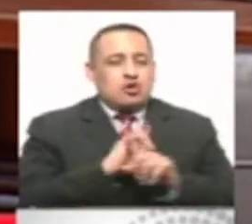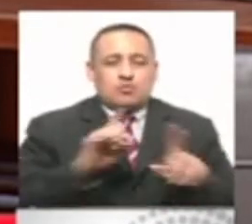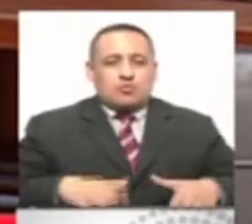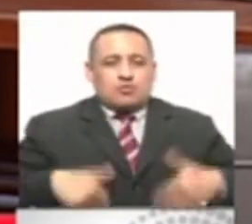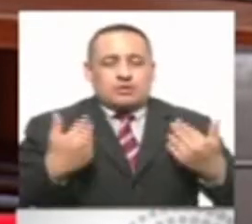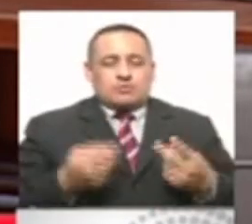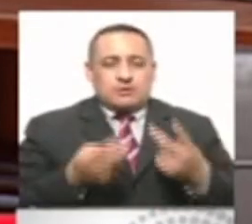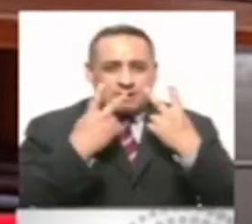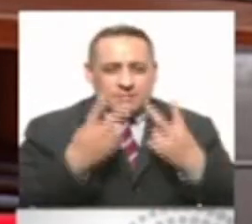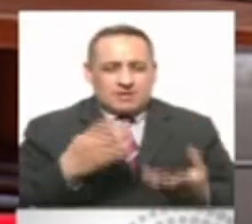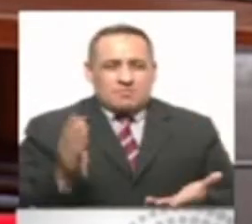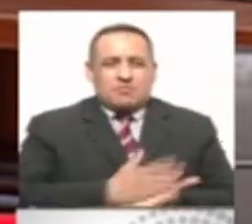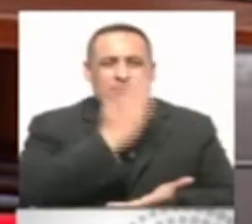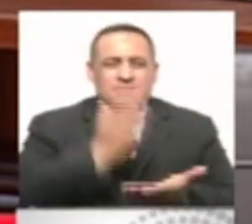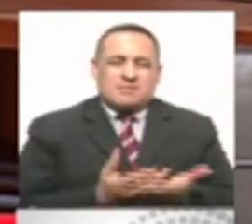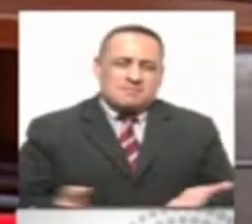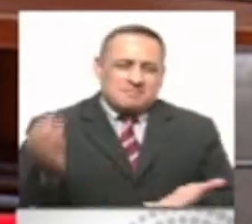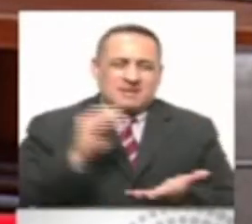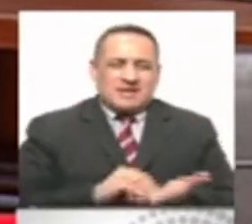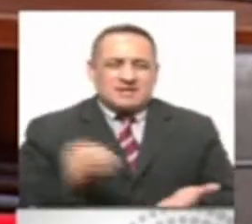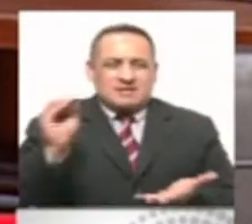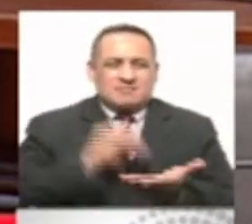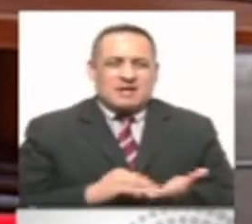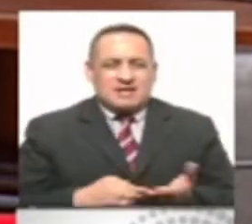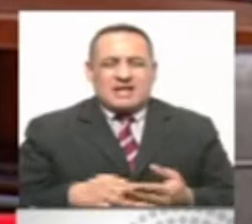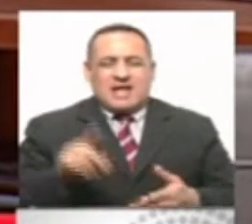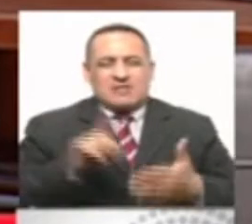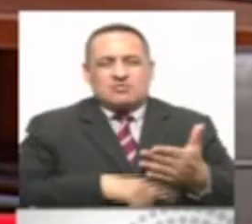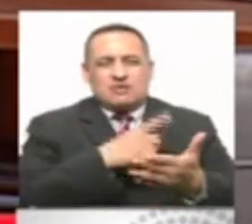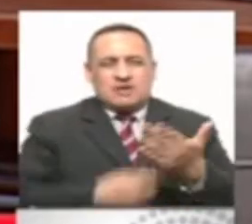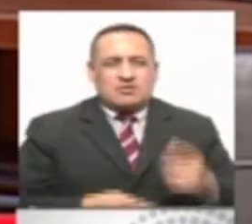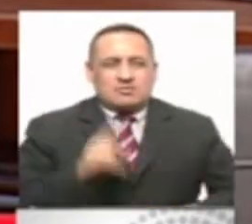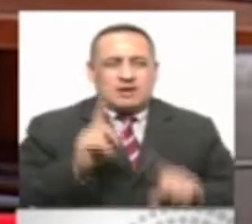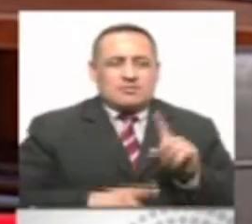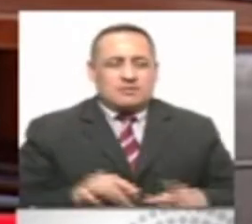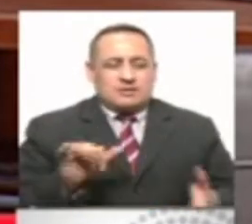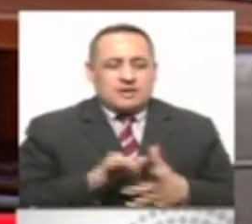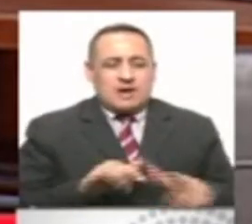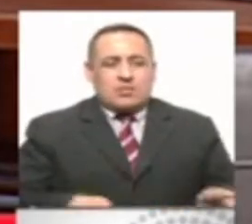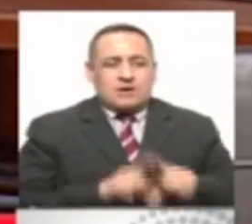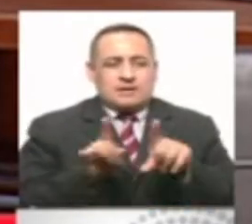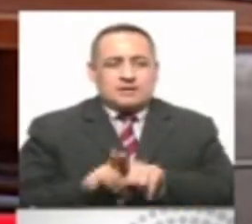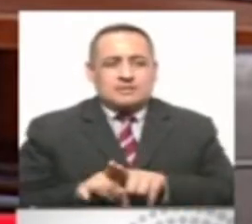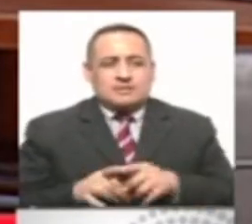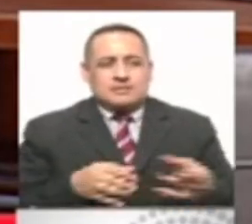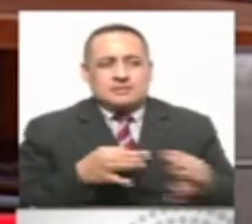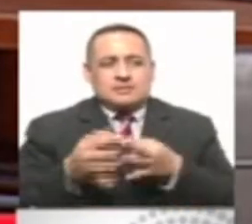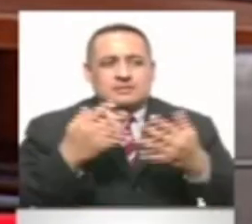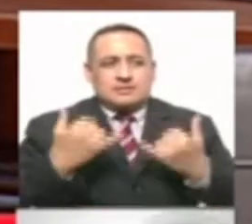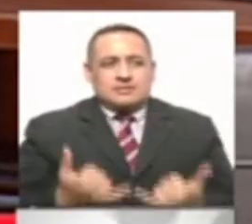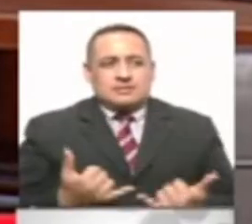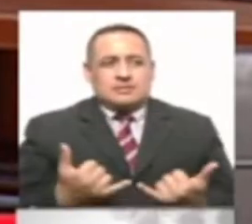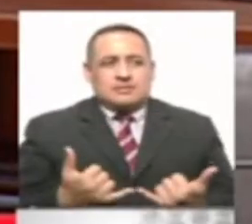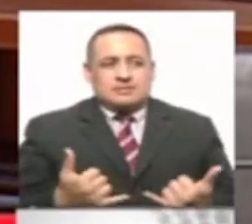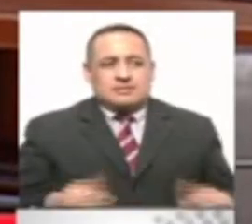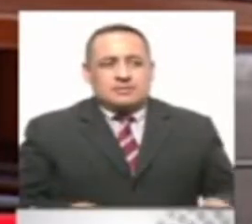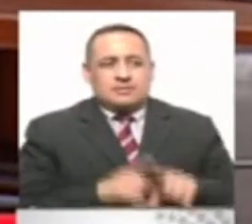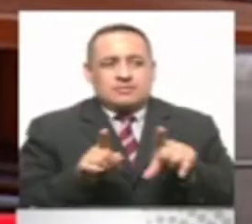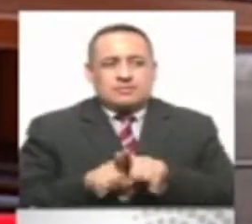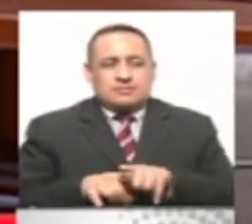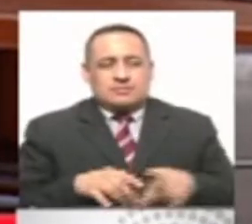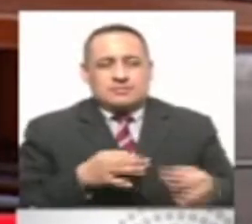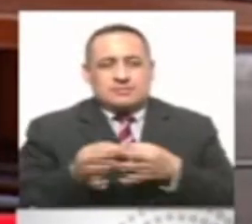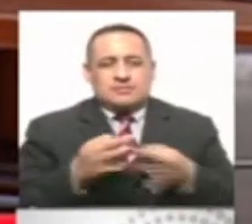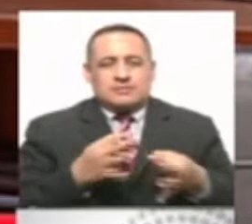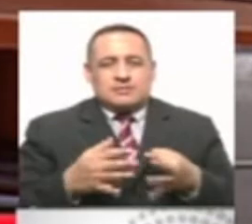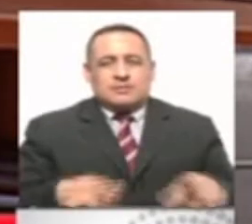esta emboscada y ser arrastrados al descrédito por quienes ofician desestabilizadores a tiempo